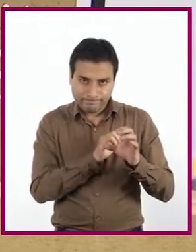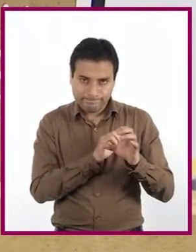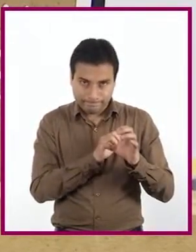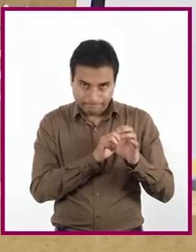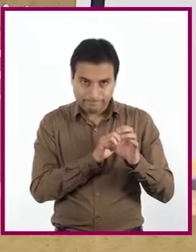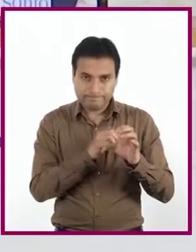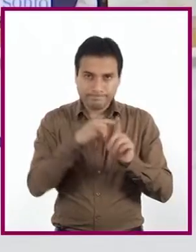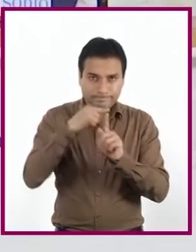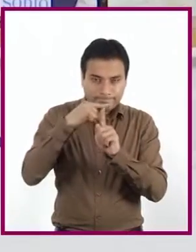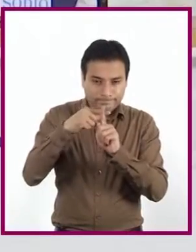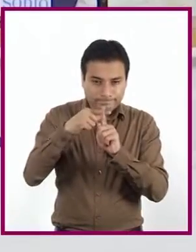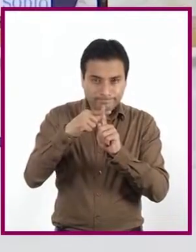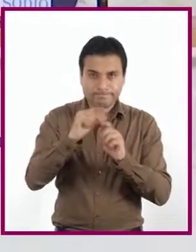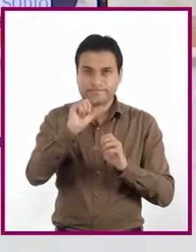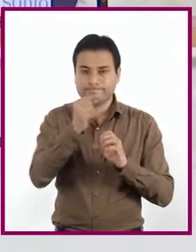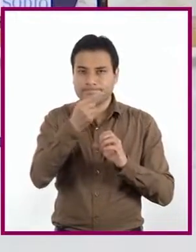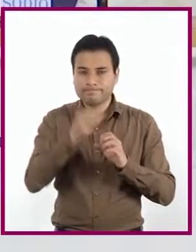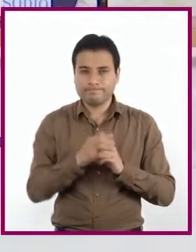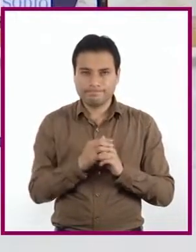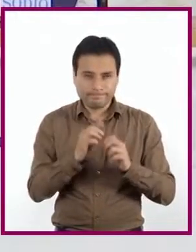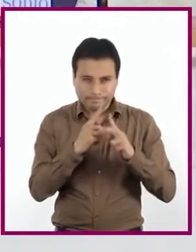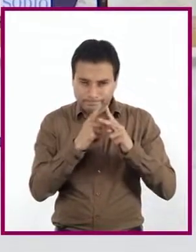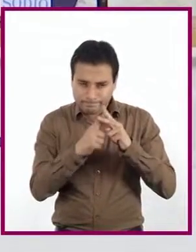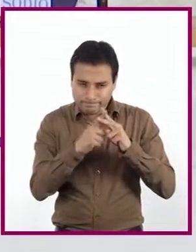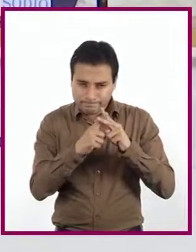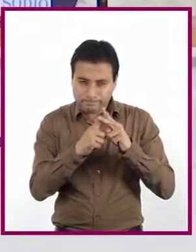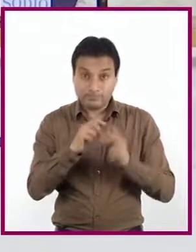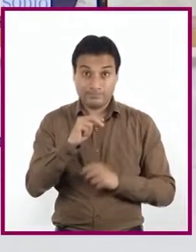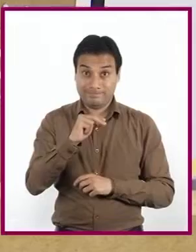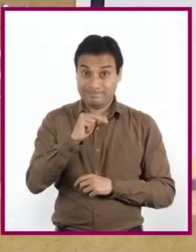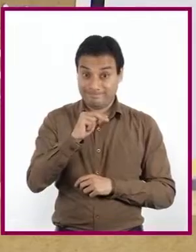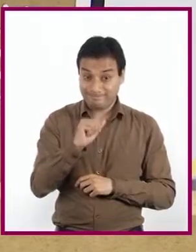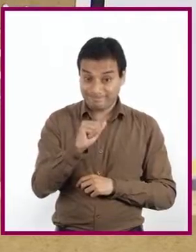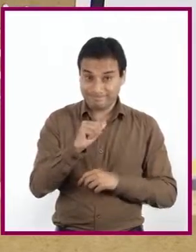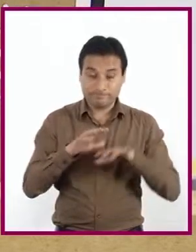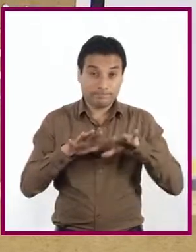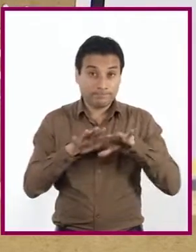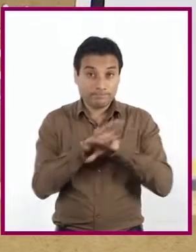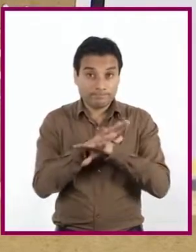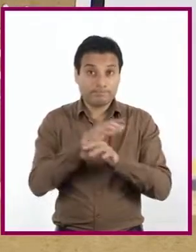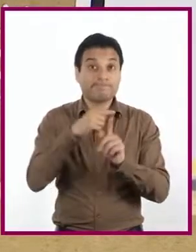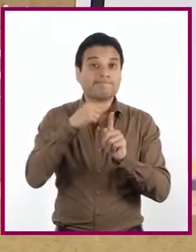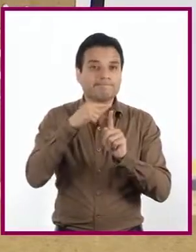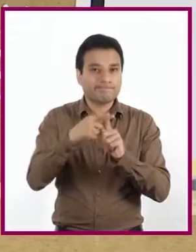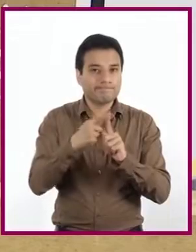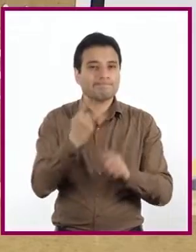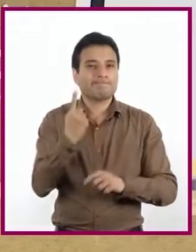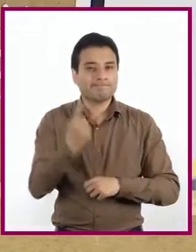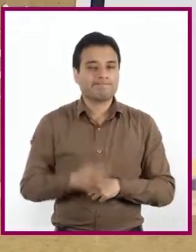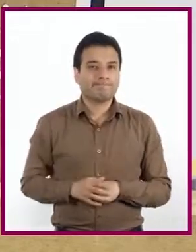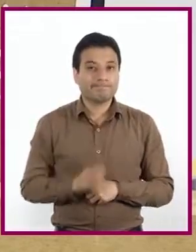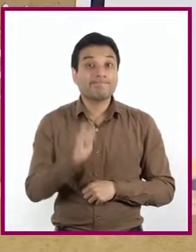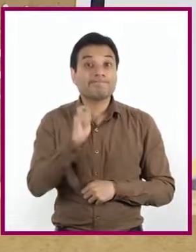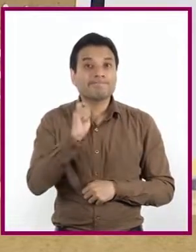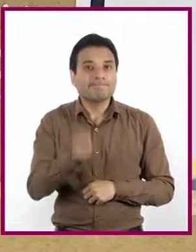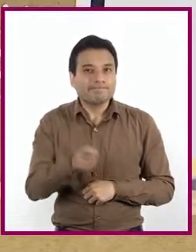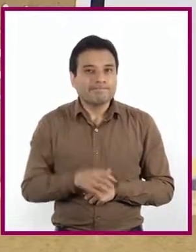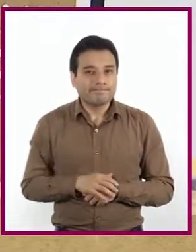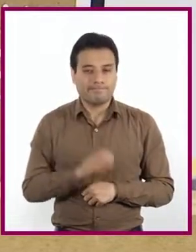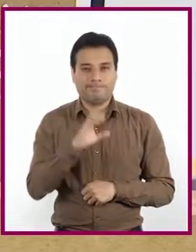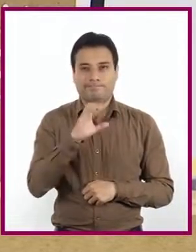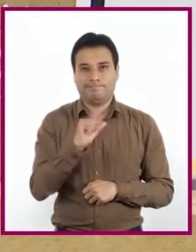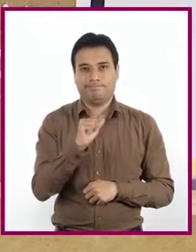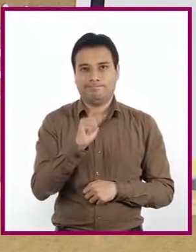me indica que la carga eléctrica que adquiere el sodio sería +1, formándose un